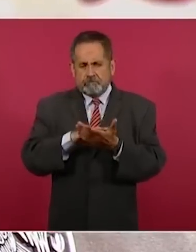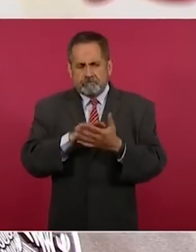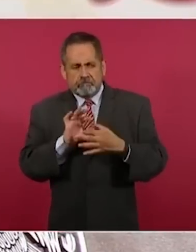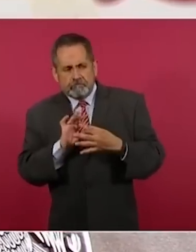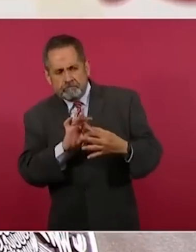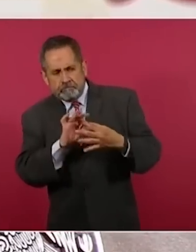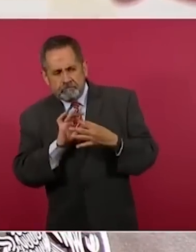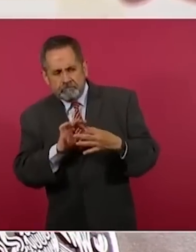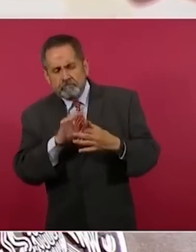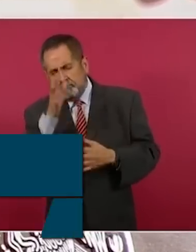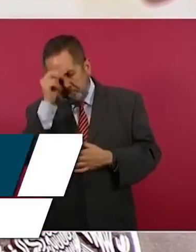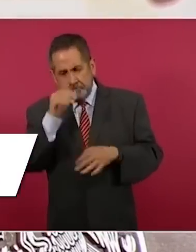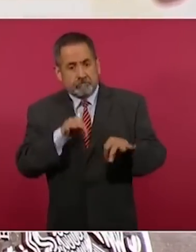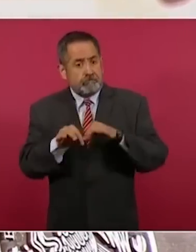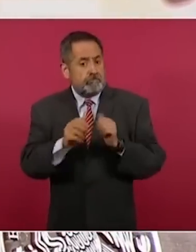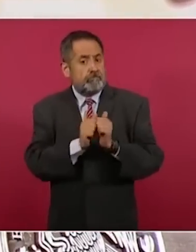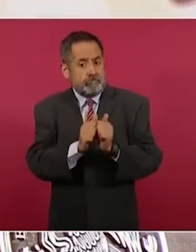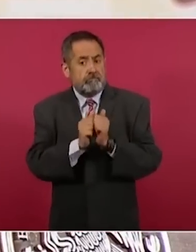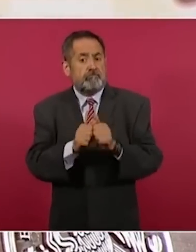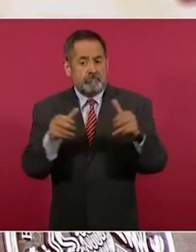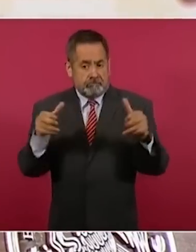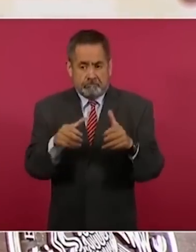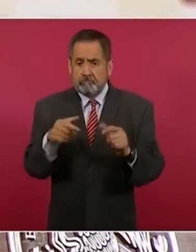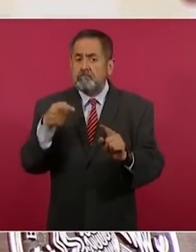estamos haciendo de manera conjunta